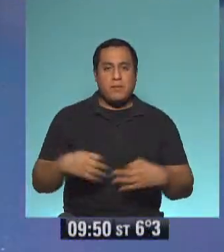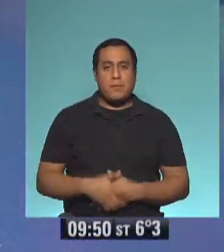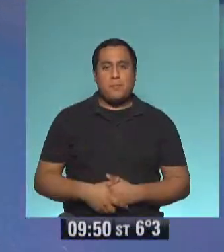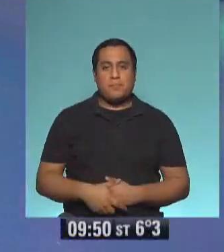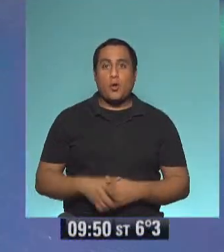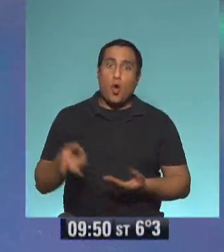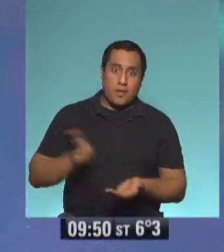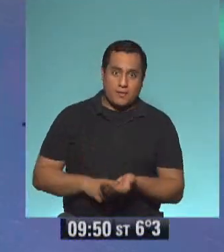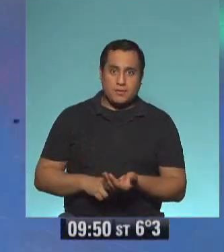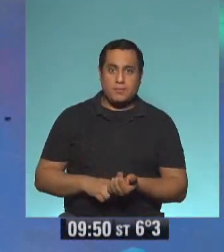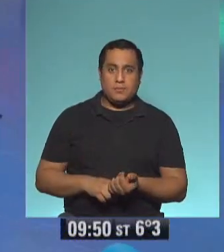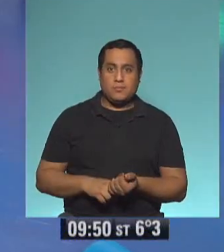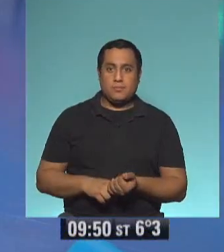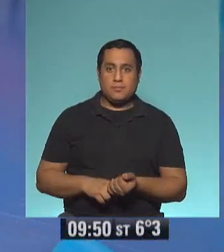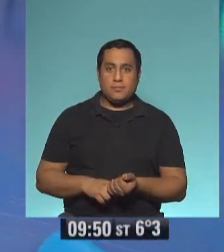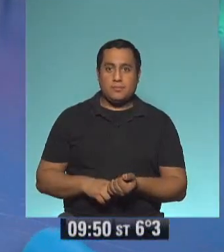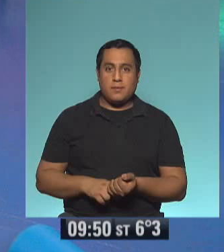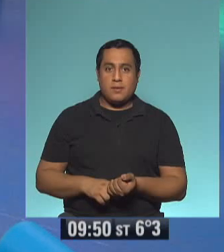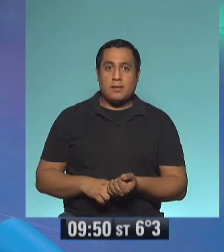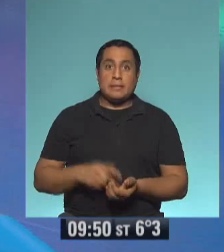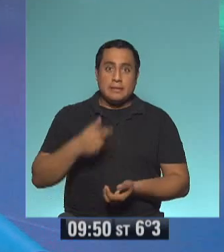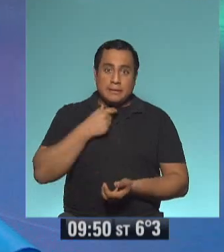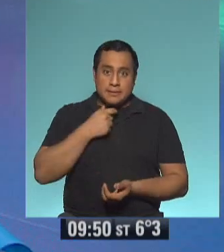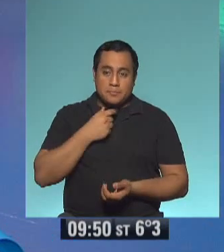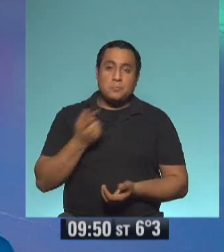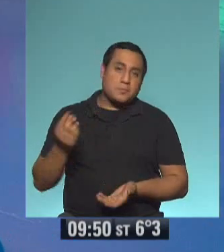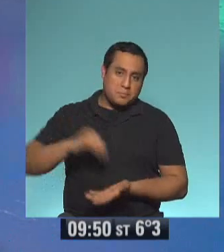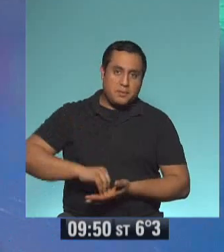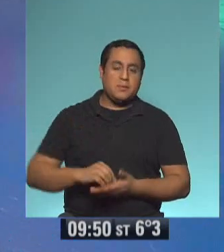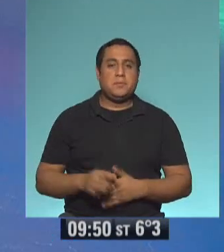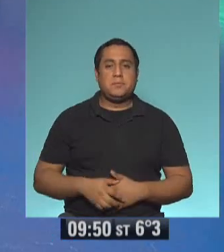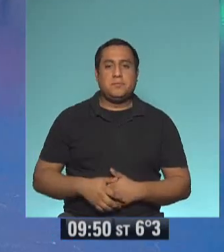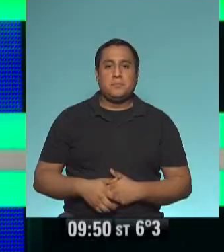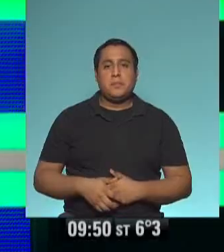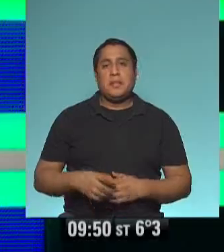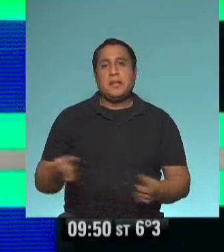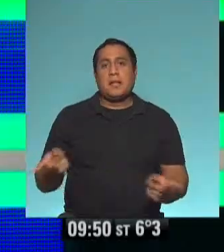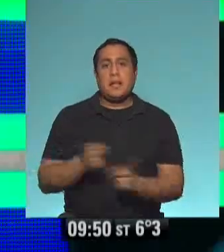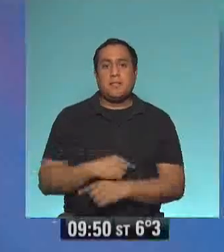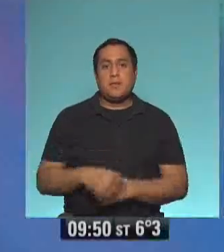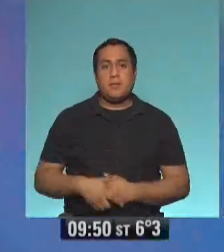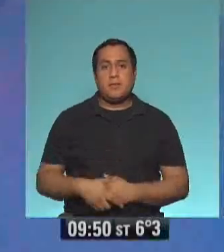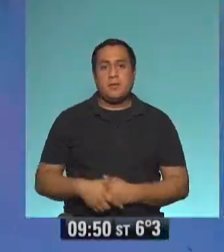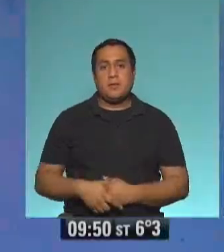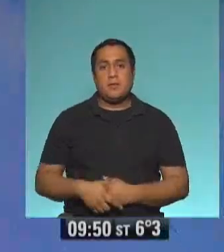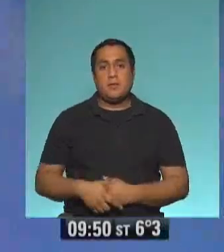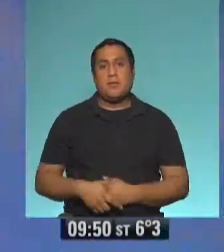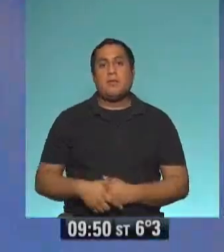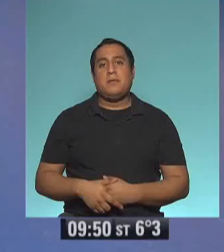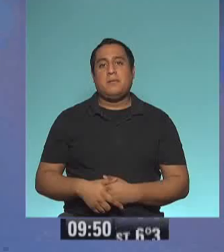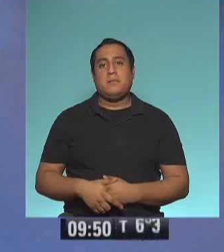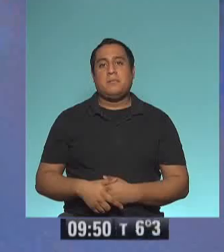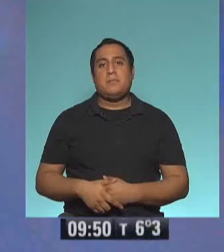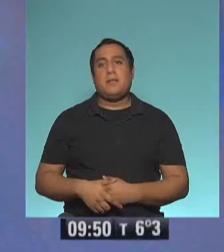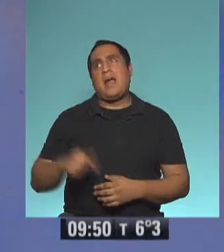Sí, ¿hacemos otro? ¿Hacemos otro? Dale. ¿Tienen ganas? ¿A la revancha? Pueden cambiar. ¿Quieren cambiar? Dale. Cambiemos. A ver si le...